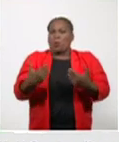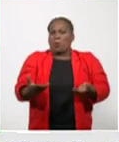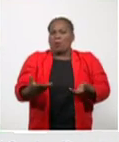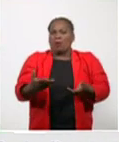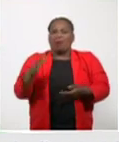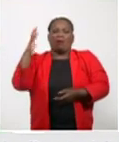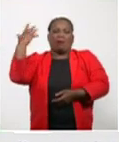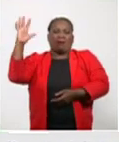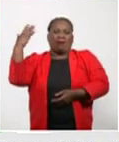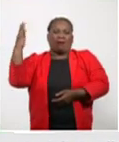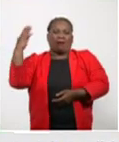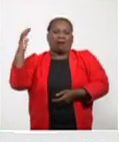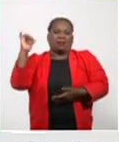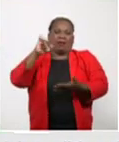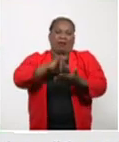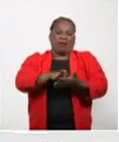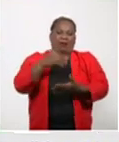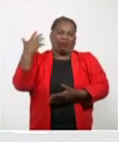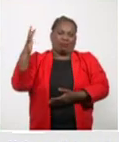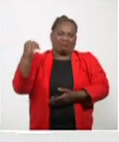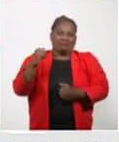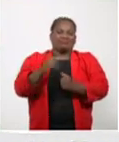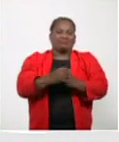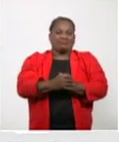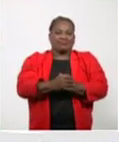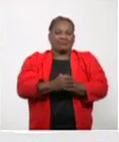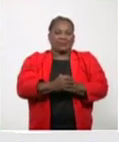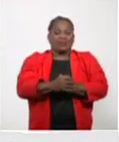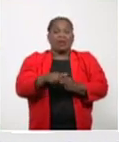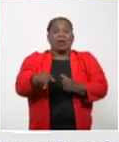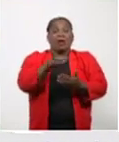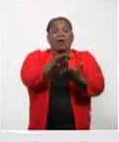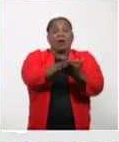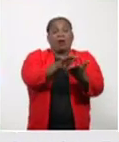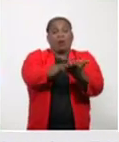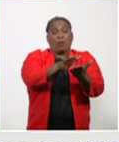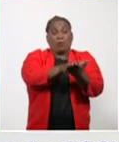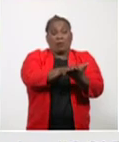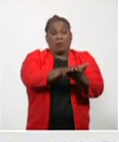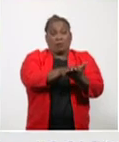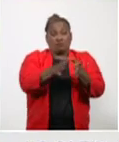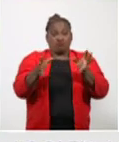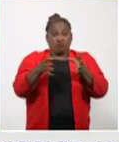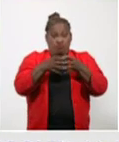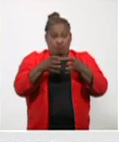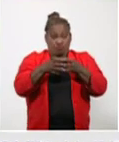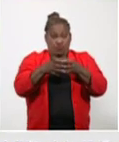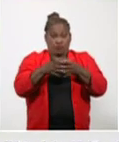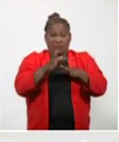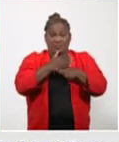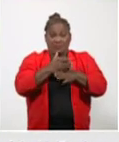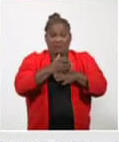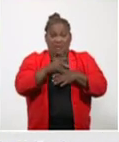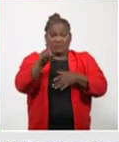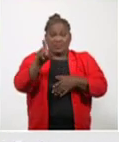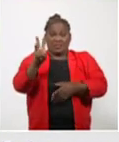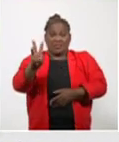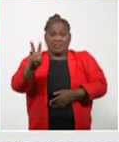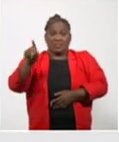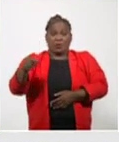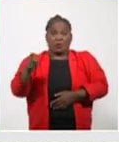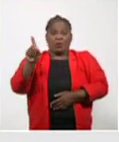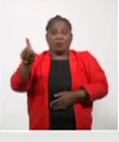el exterior de nuestro país. Y en el acumulado, este grupo representa el